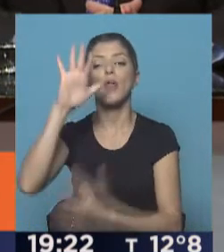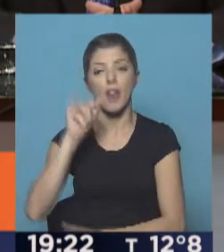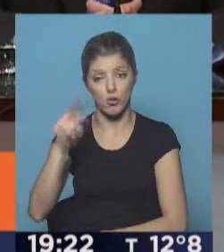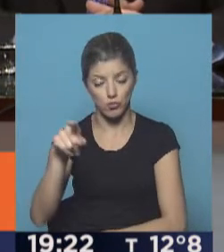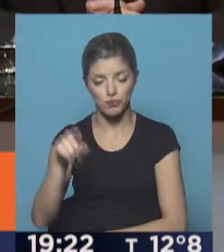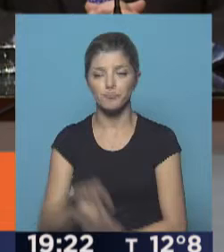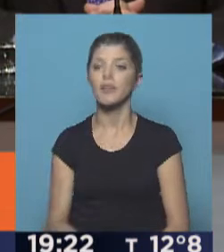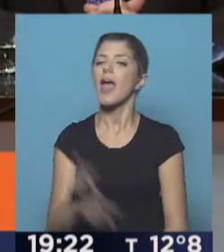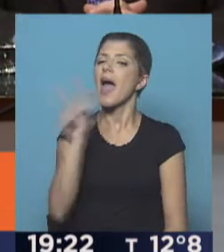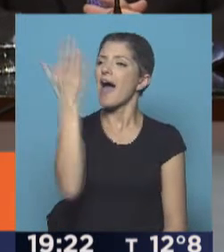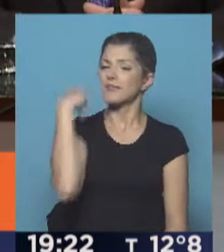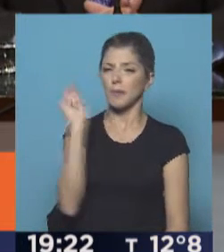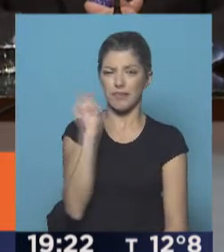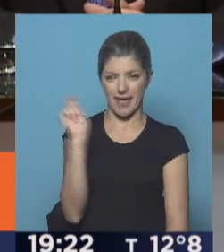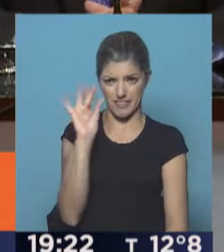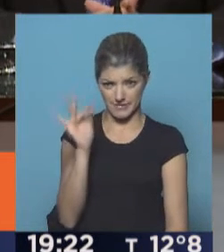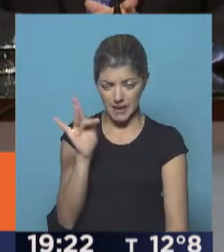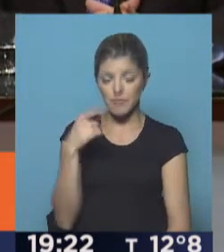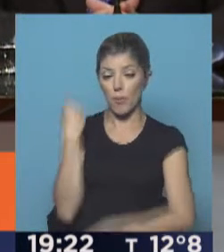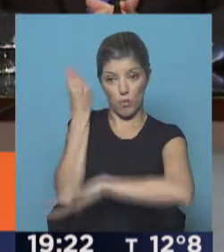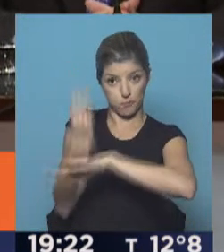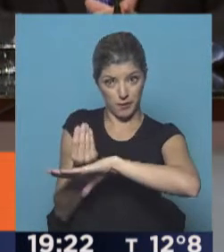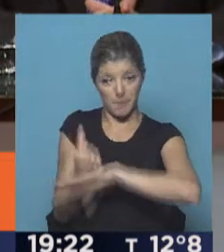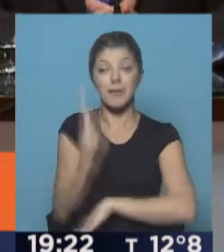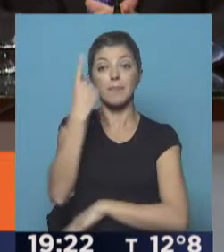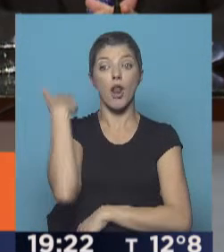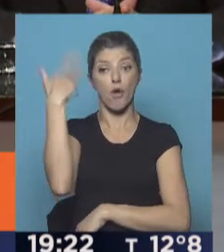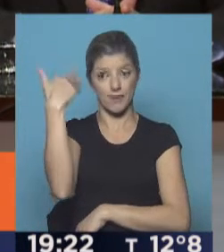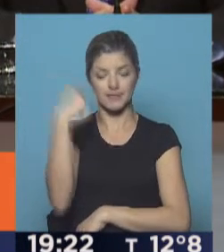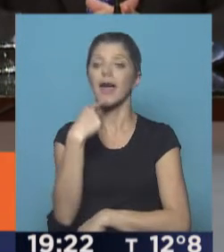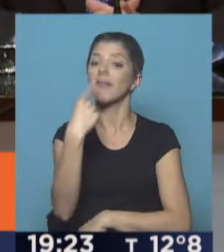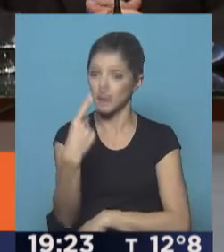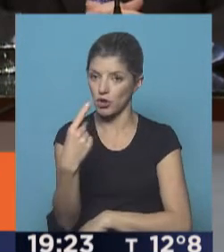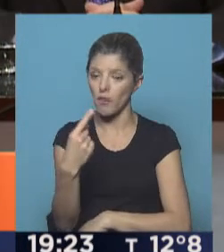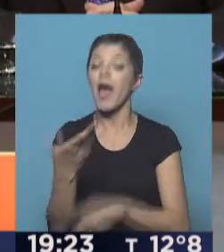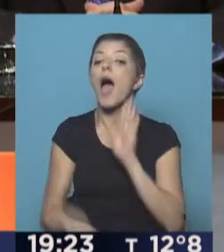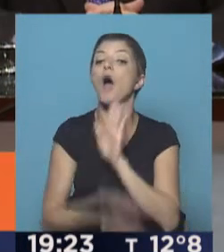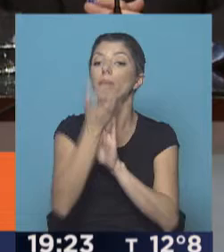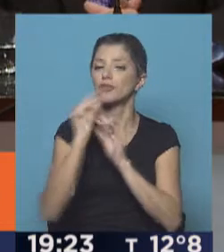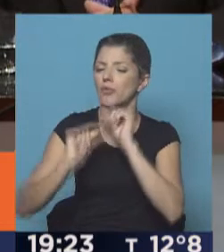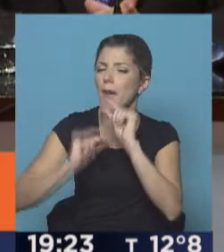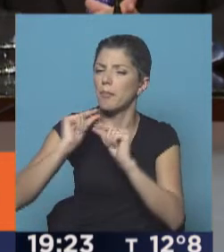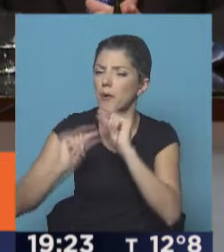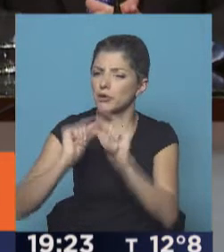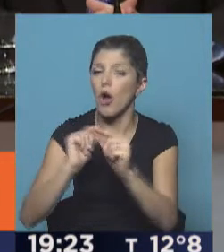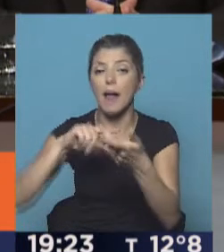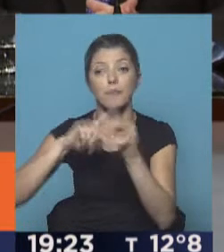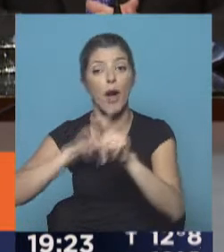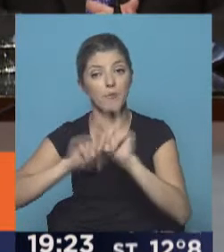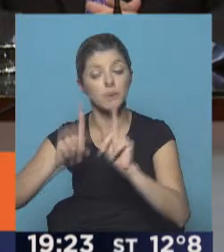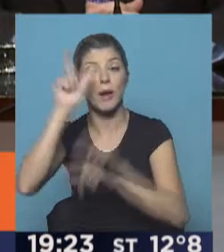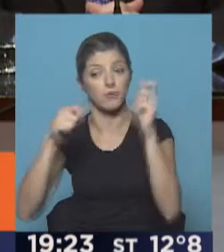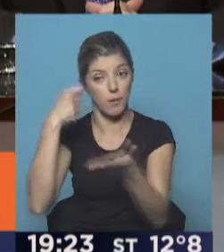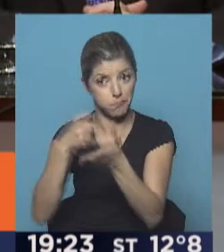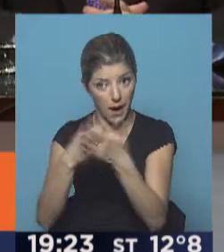horas de asumido, en su primer conferencia de prensa en este salón, usted dijo que el aumento iba a ser gradual a medida que la gente pudiese pagarlo,